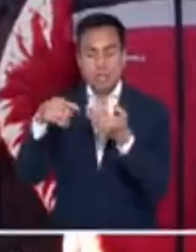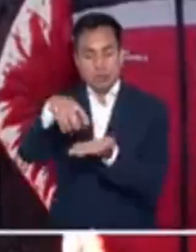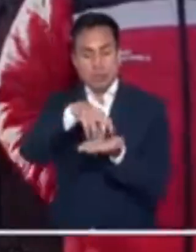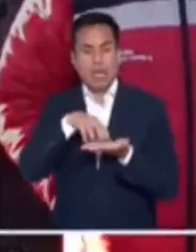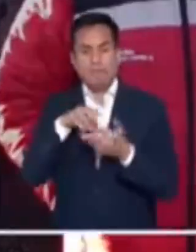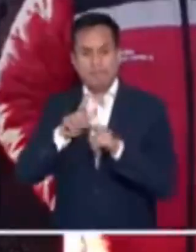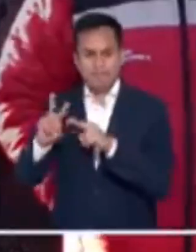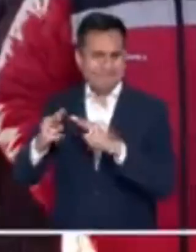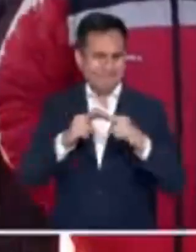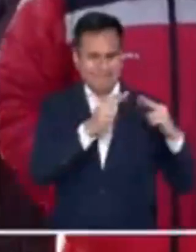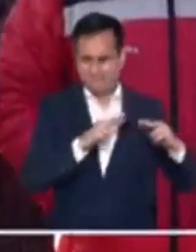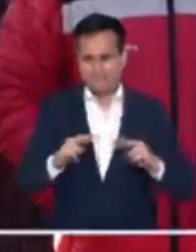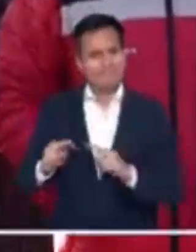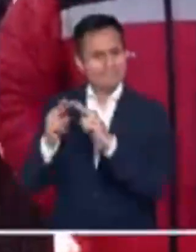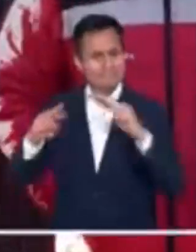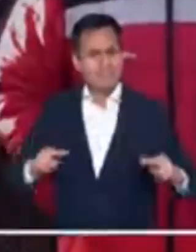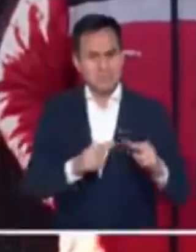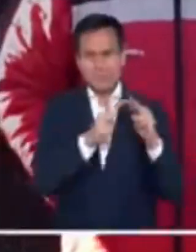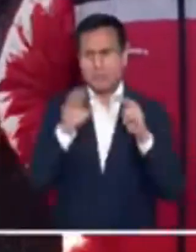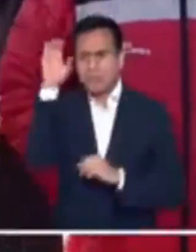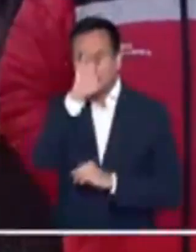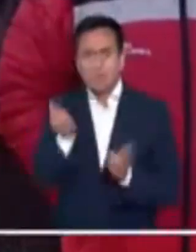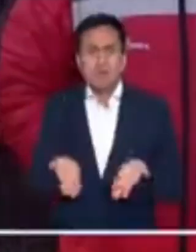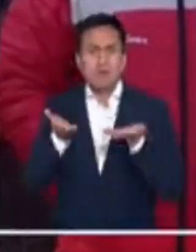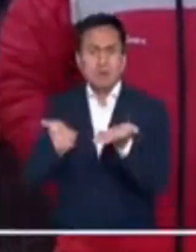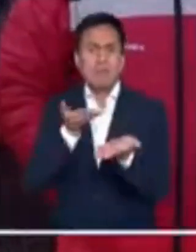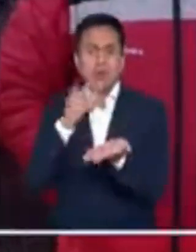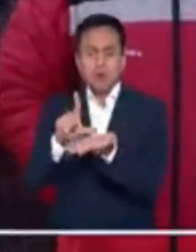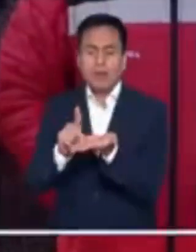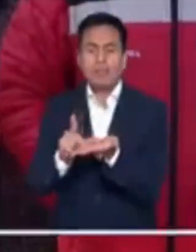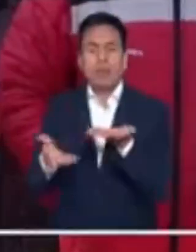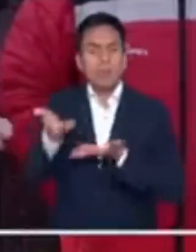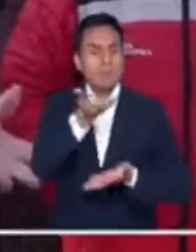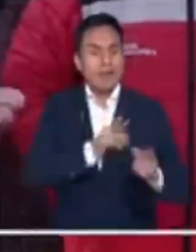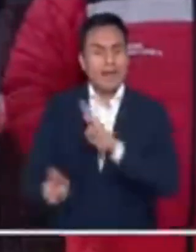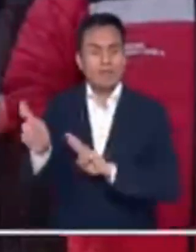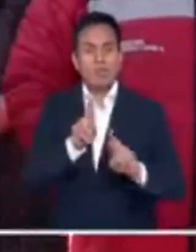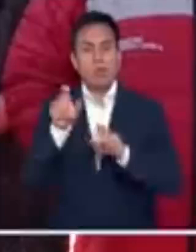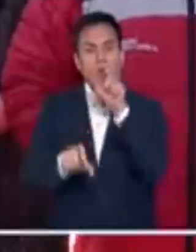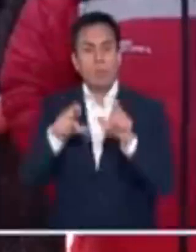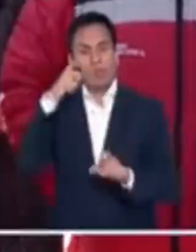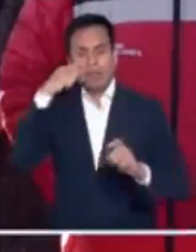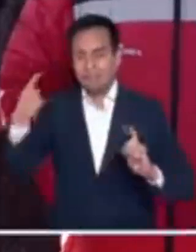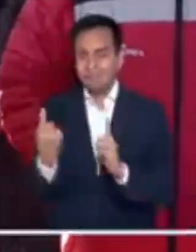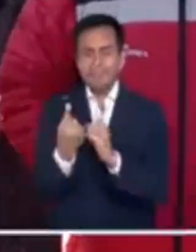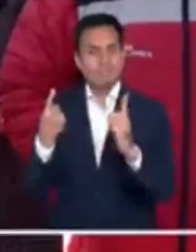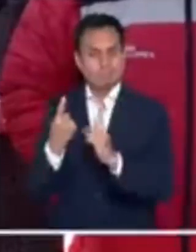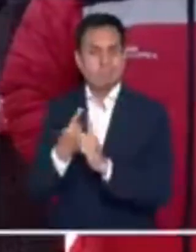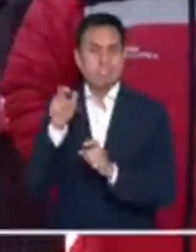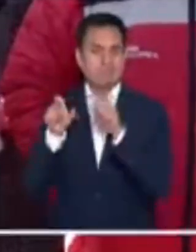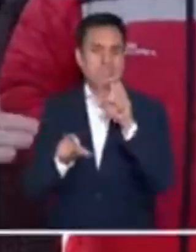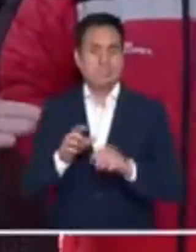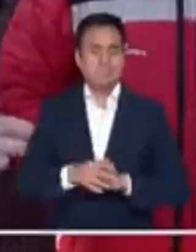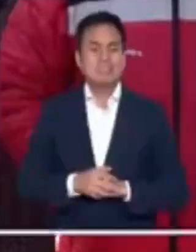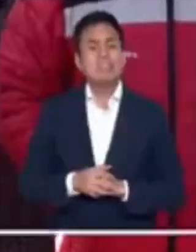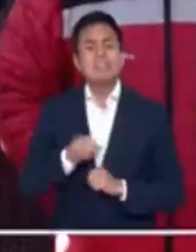en movimiento que está, como se decía, buscando mejores espacios para que convivamos, para que estemos los seres humanos, para que se encuentren las personas.